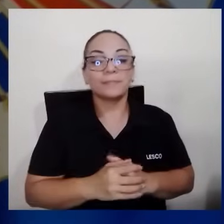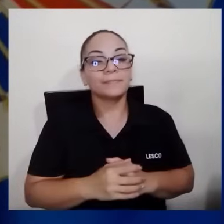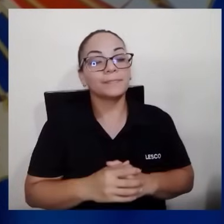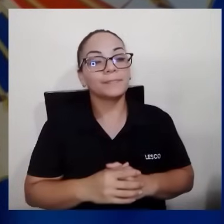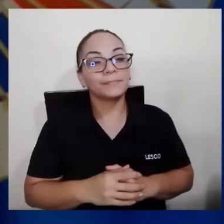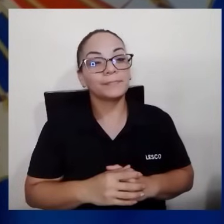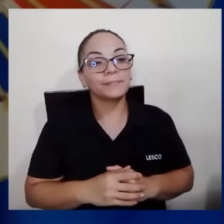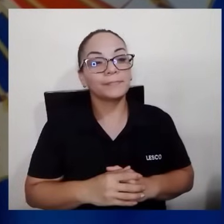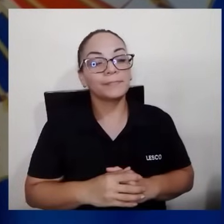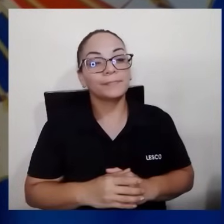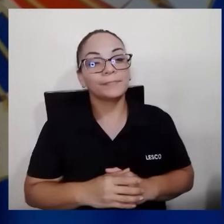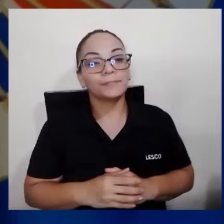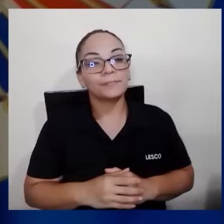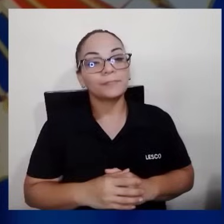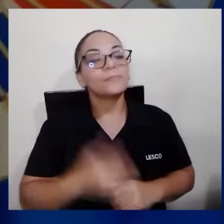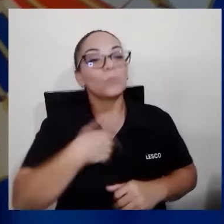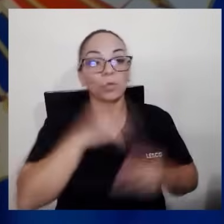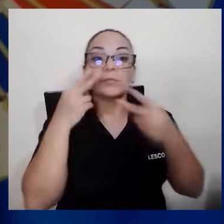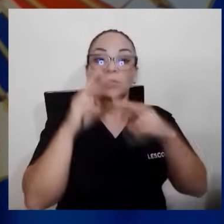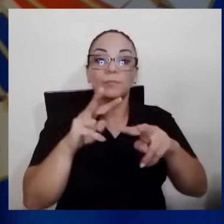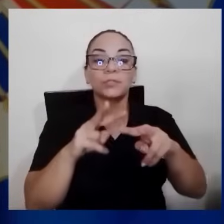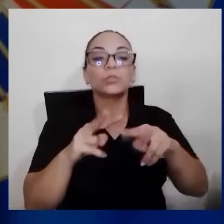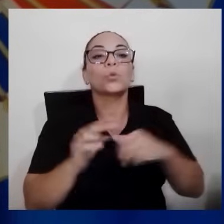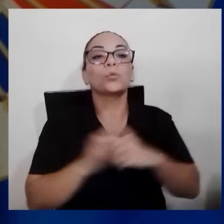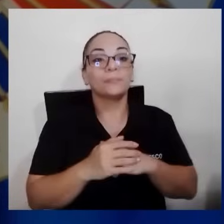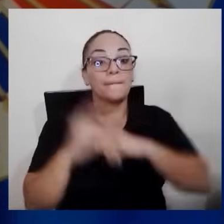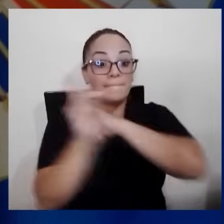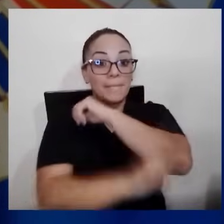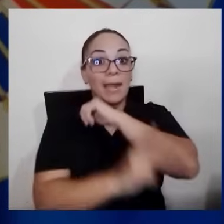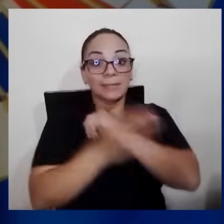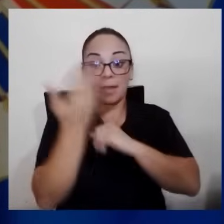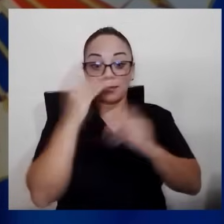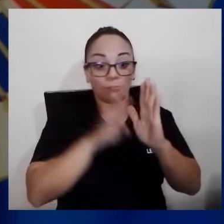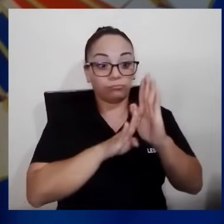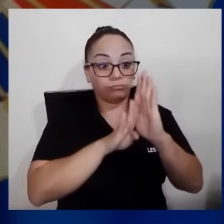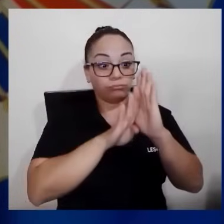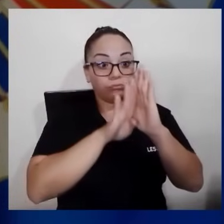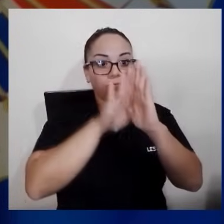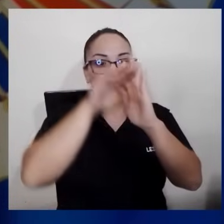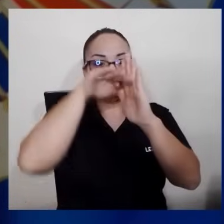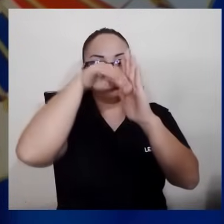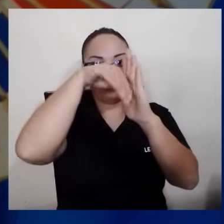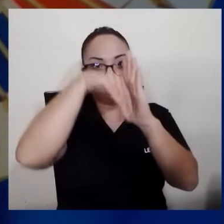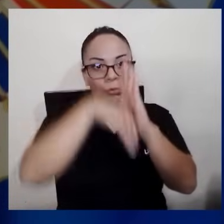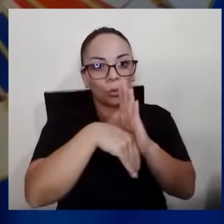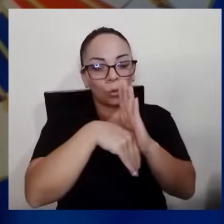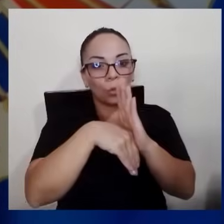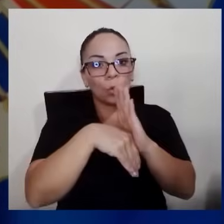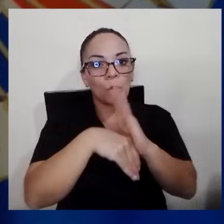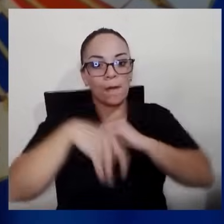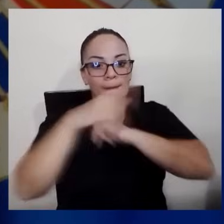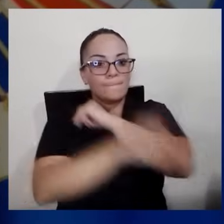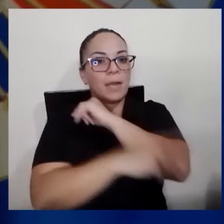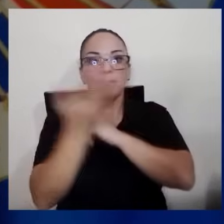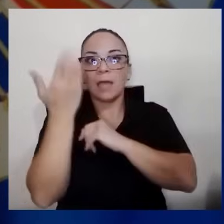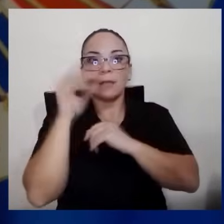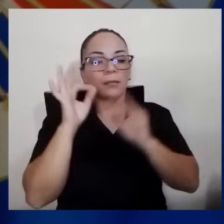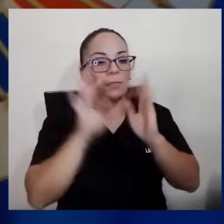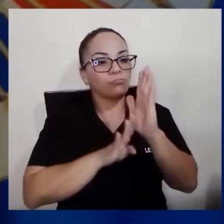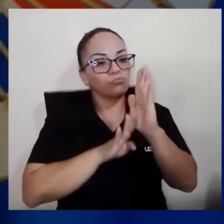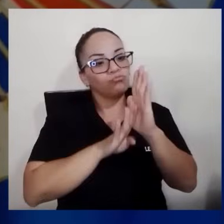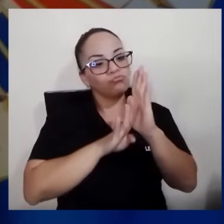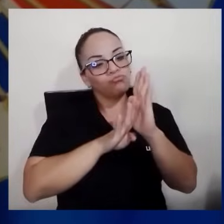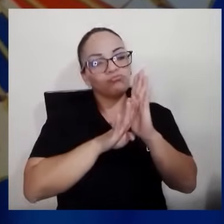decisiones países devolverse países que llegaron a renta media y